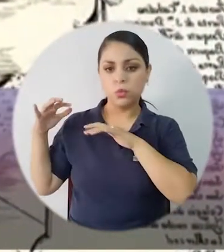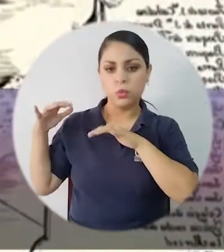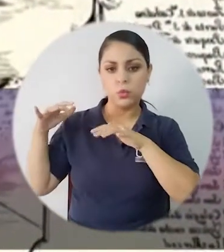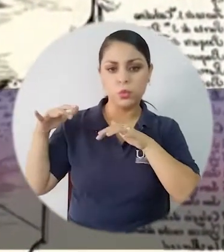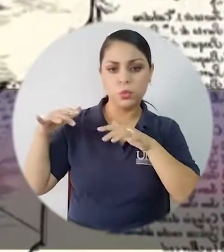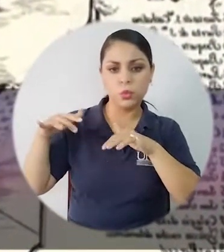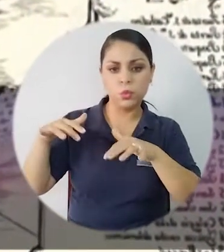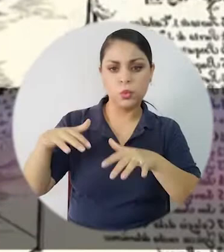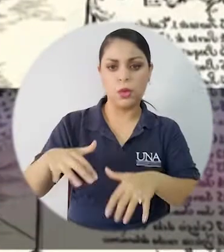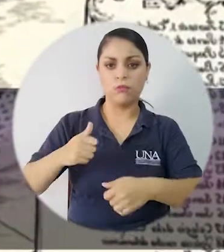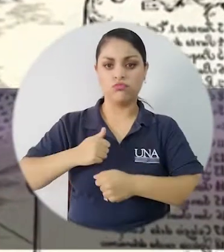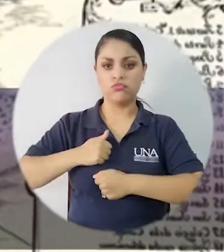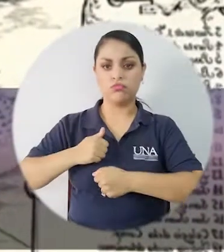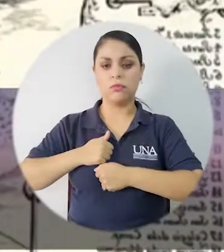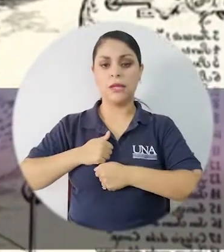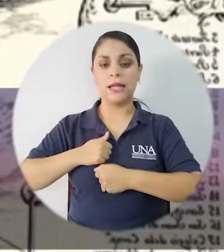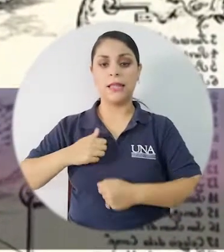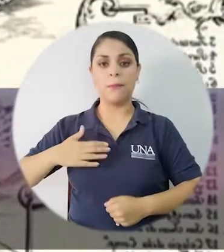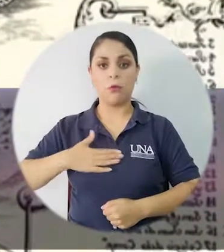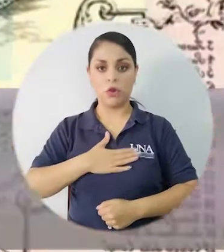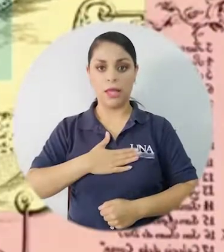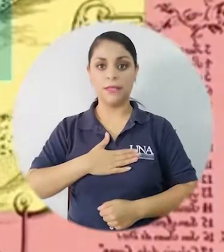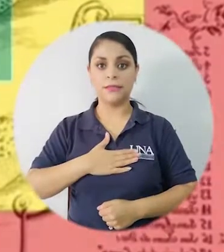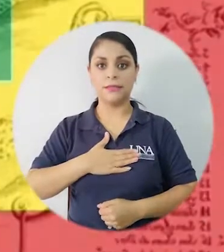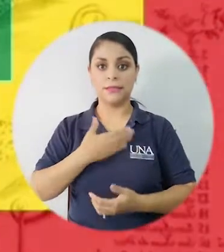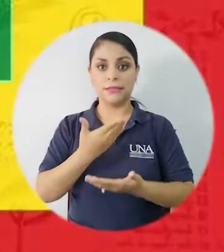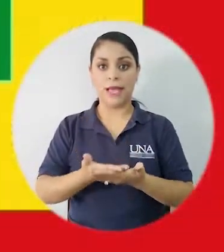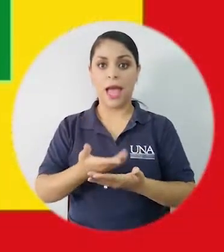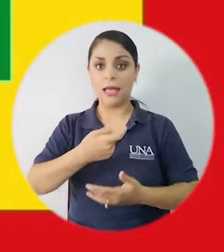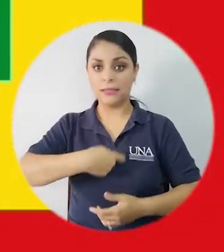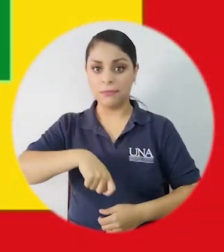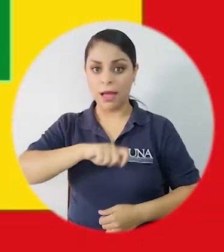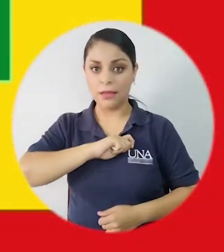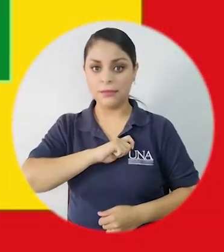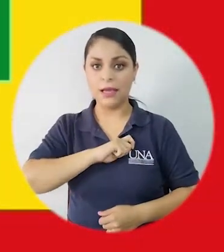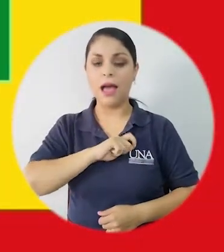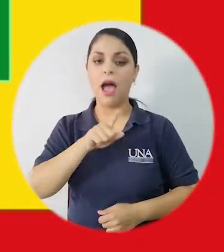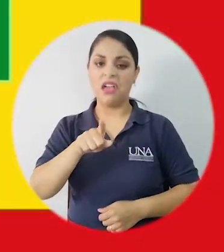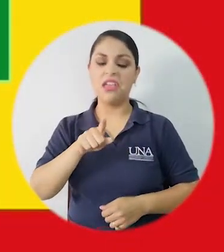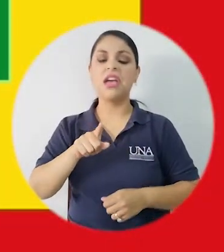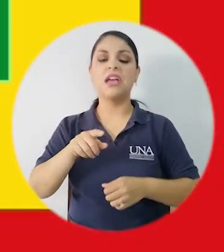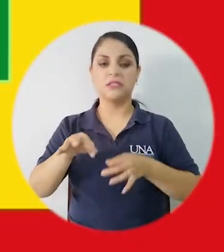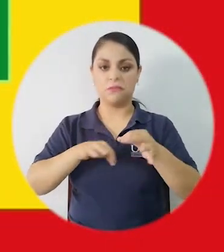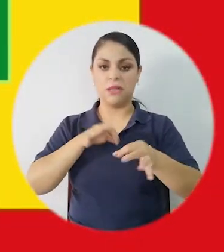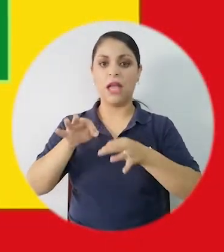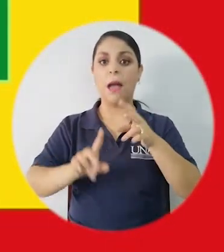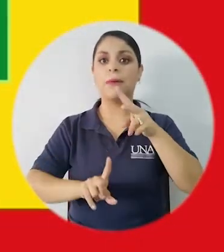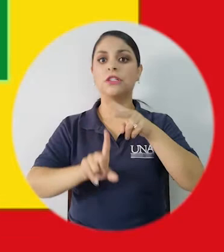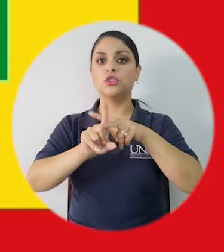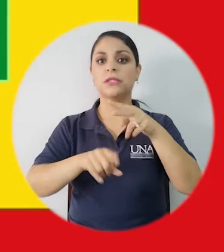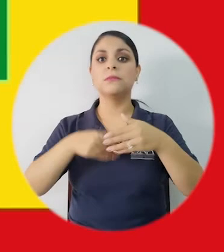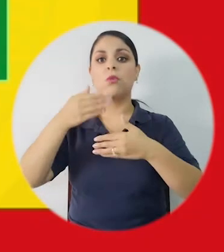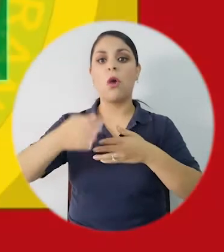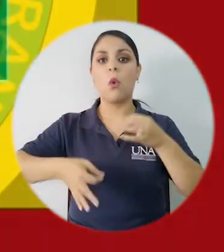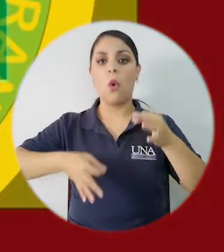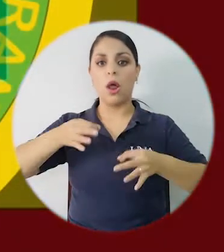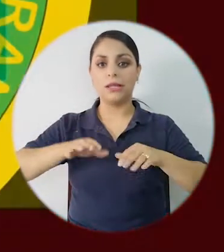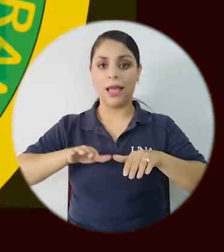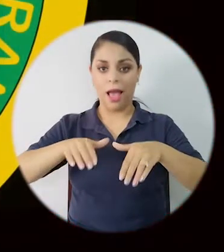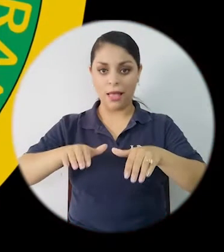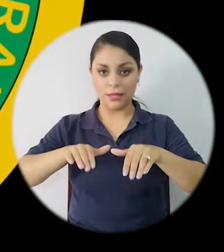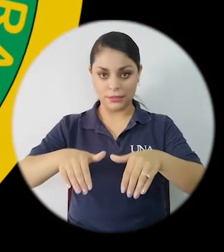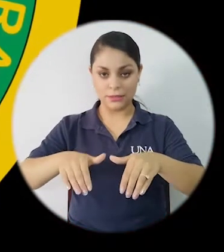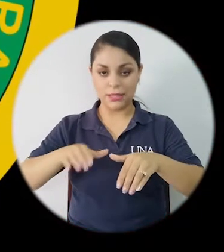ejemplo, la invasión de tropas napoleónicas a España explica la aparición luego de las Cortes de Cádiz.